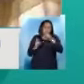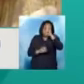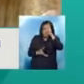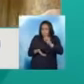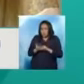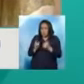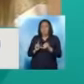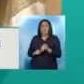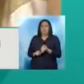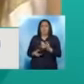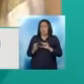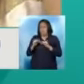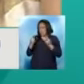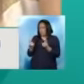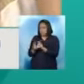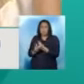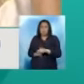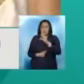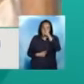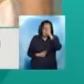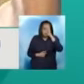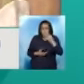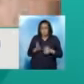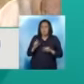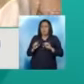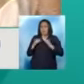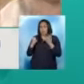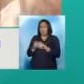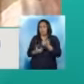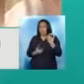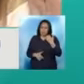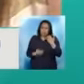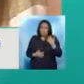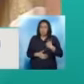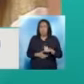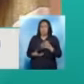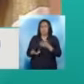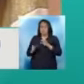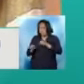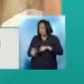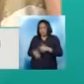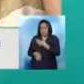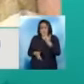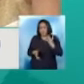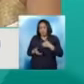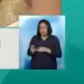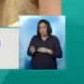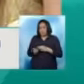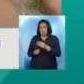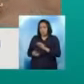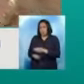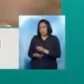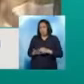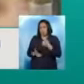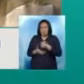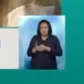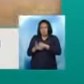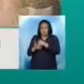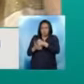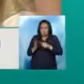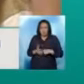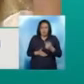identidad. Son un grupo de chicos que tienen una banda de rock y quieren ser los mejores. Entonces luchan por eso a pesar de toda la coyuntura